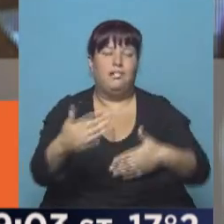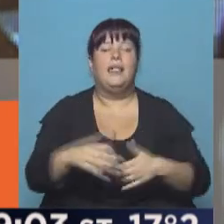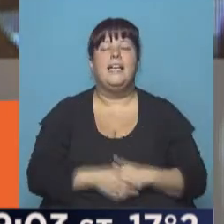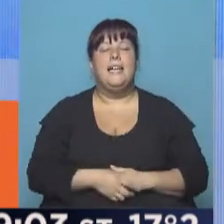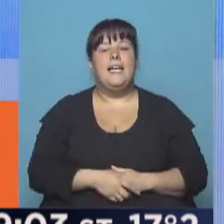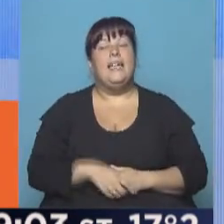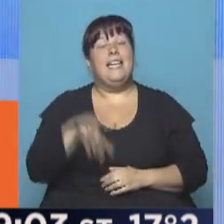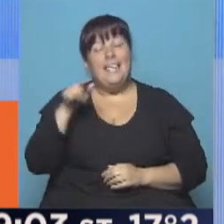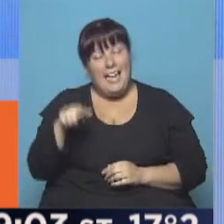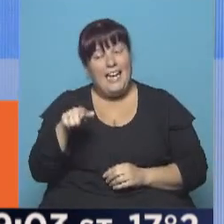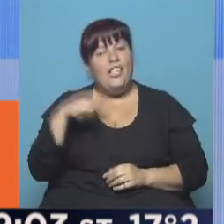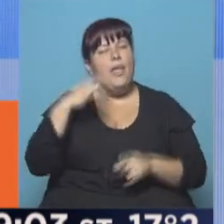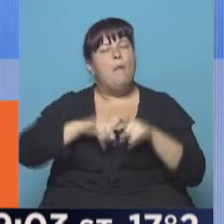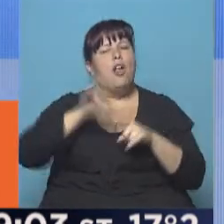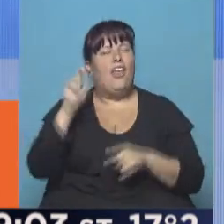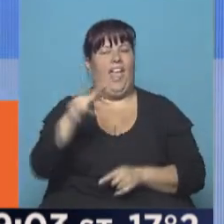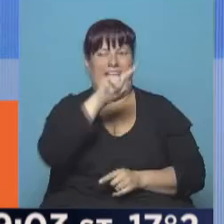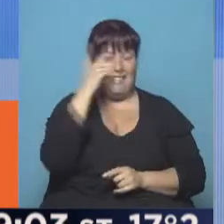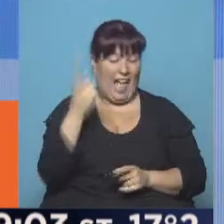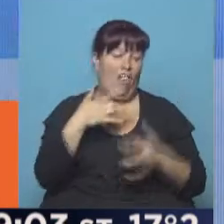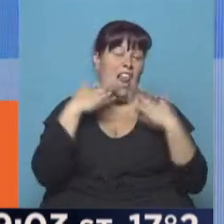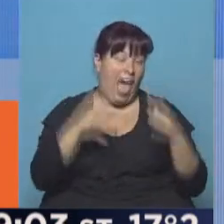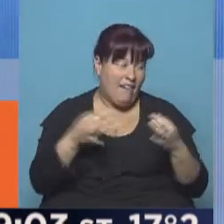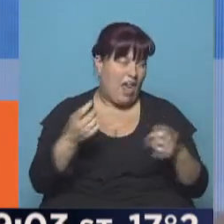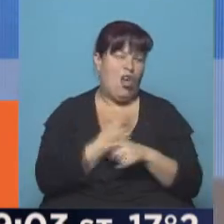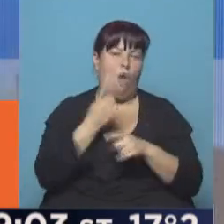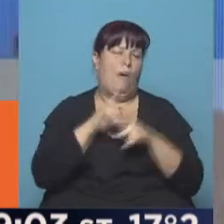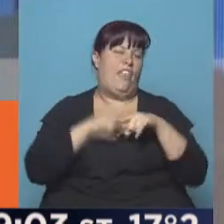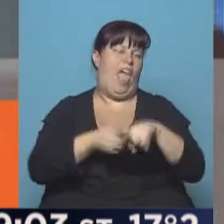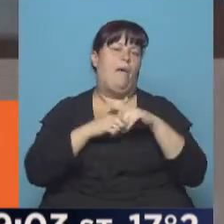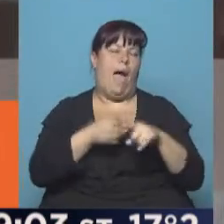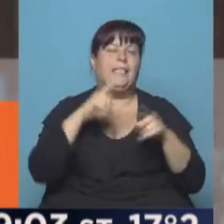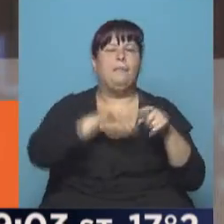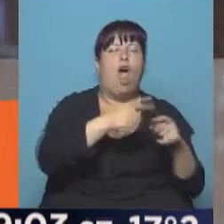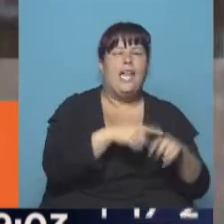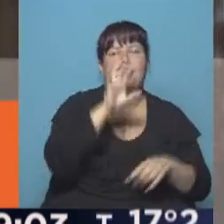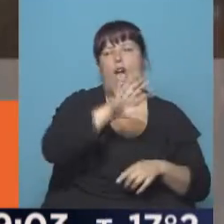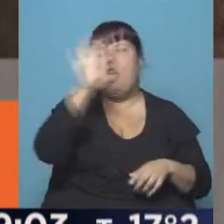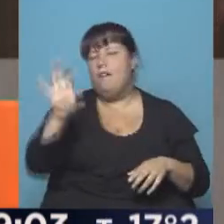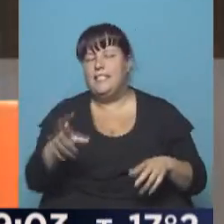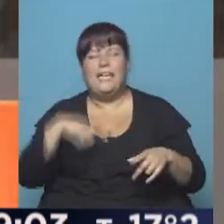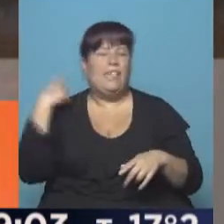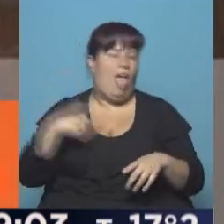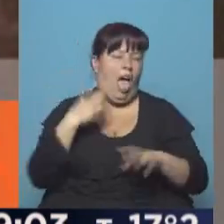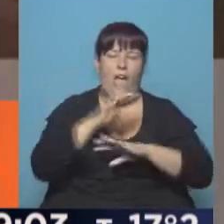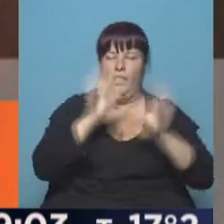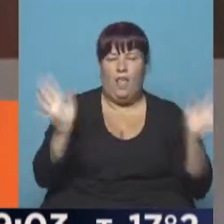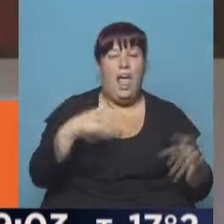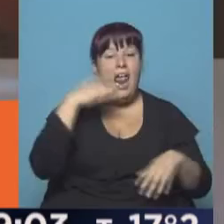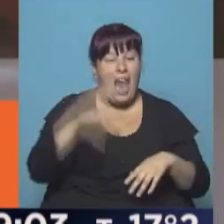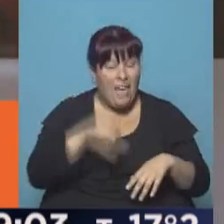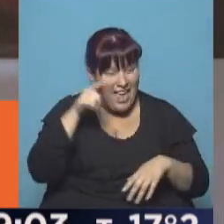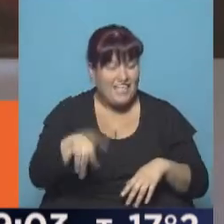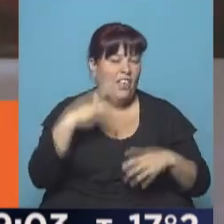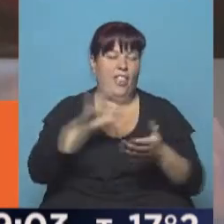y esto tiene que ser una política de estado la verdad es que no pueden andar discutiendo por partido por provincias por gremio la verdad que